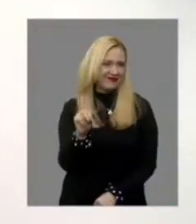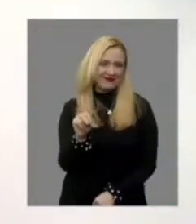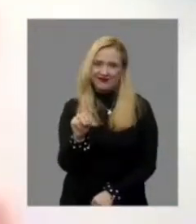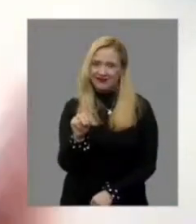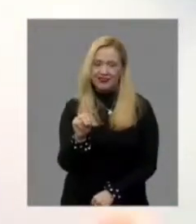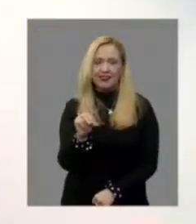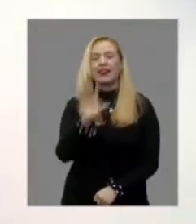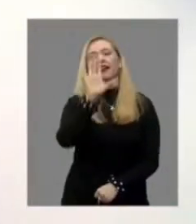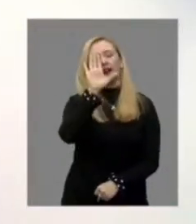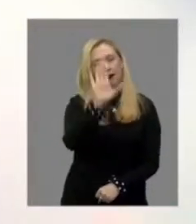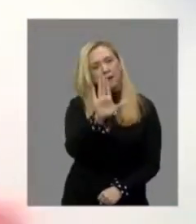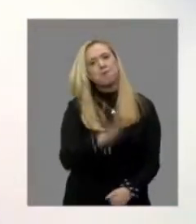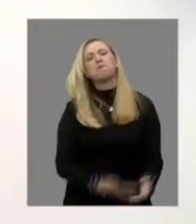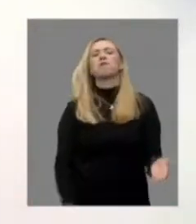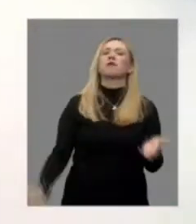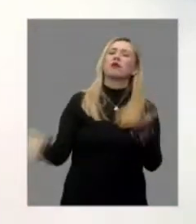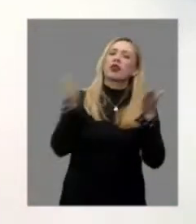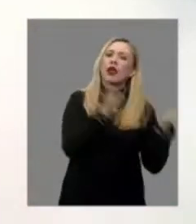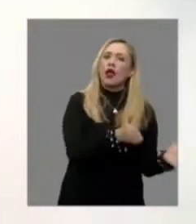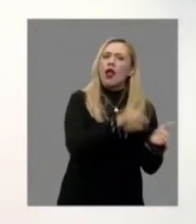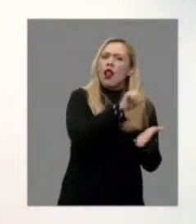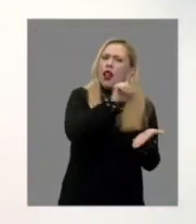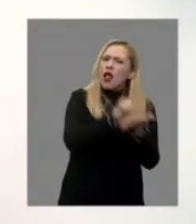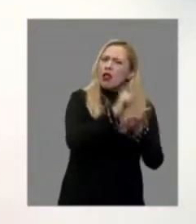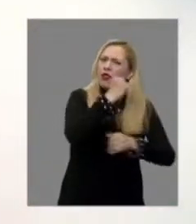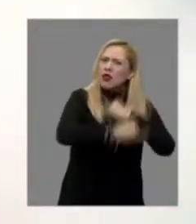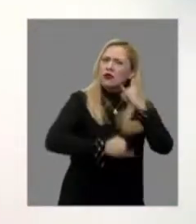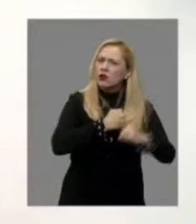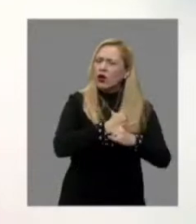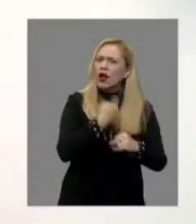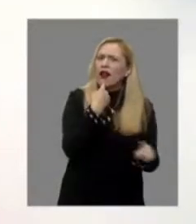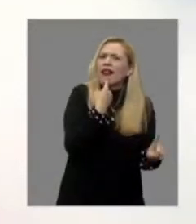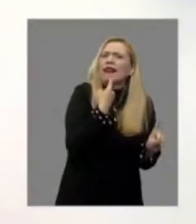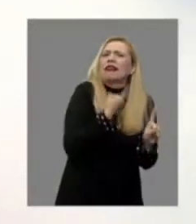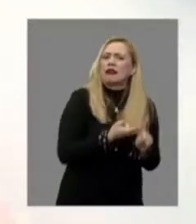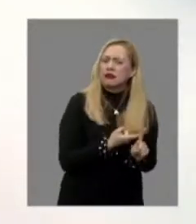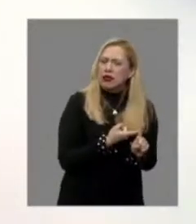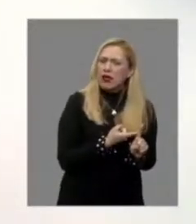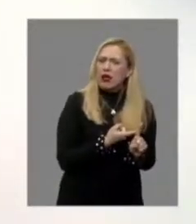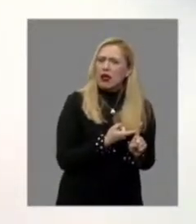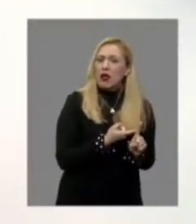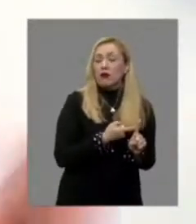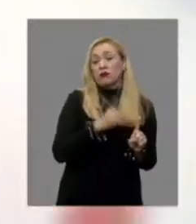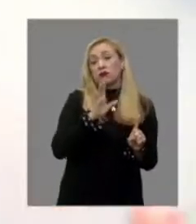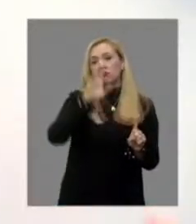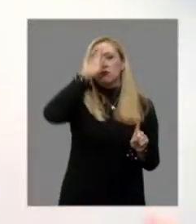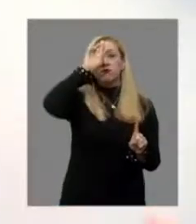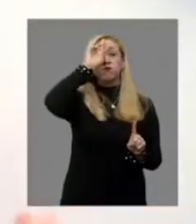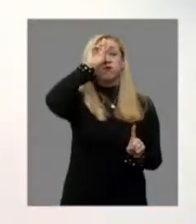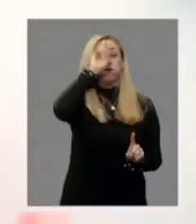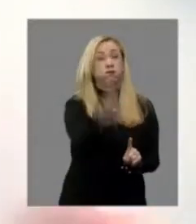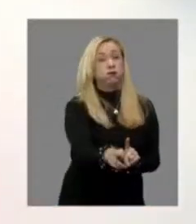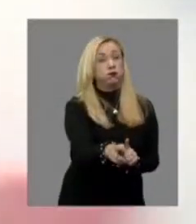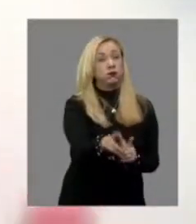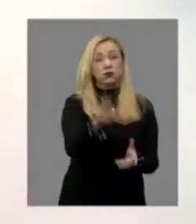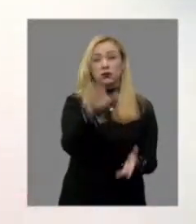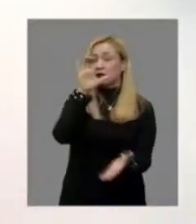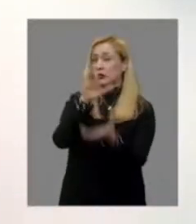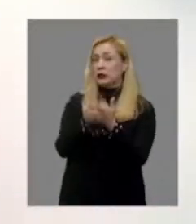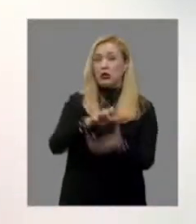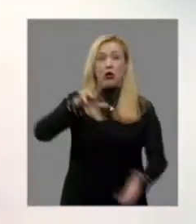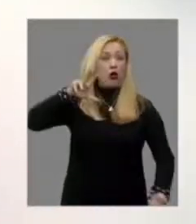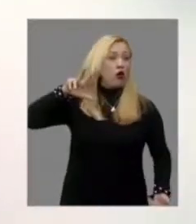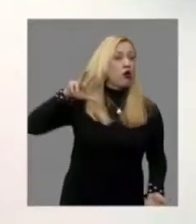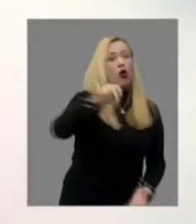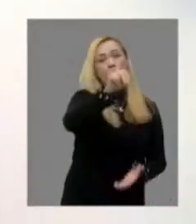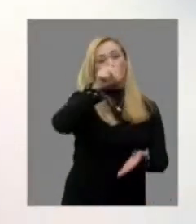había instrumentos internacionales que apuntaban a que una prohibición absoluta,